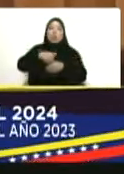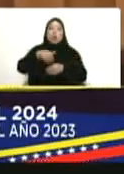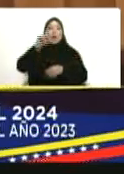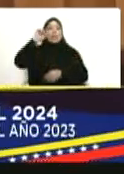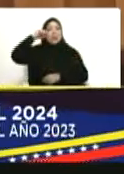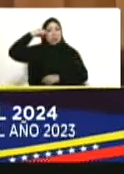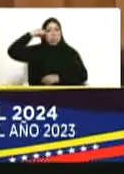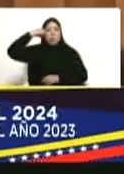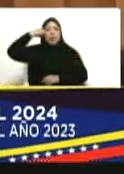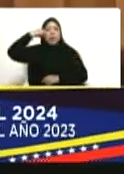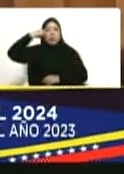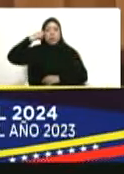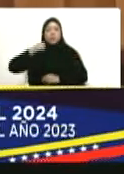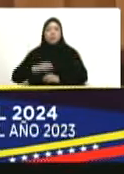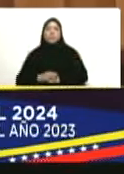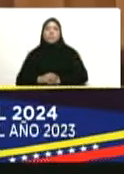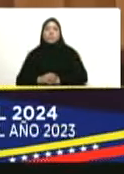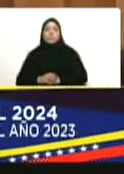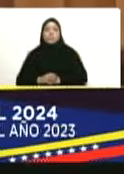acuerdan?